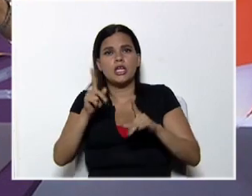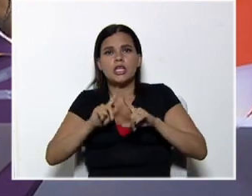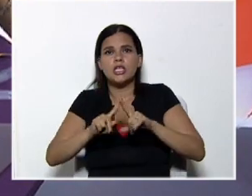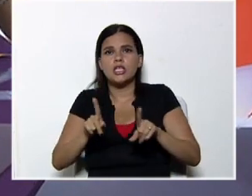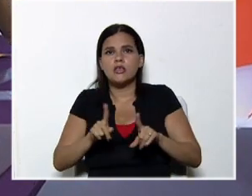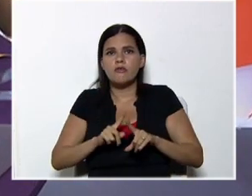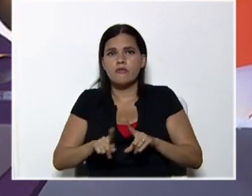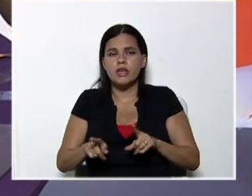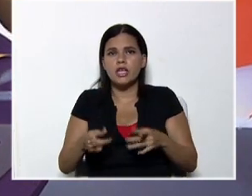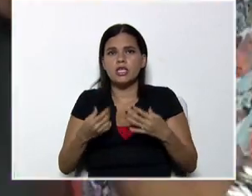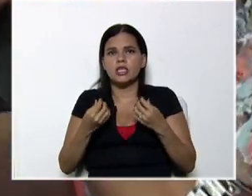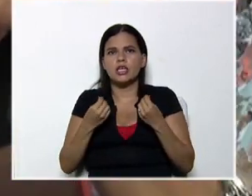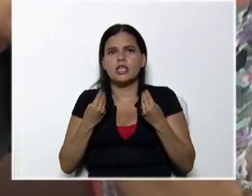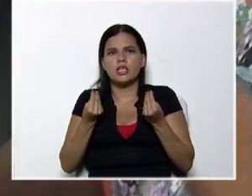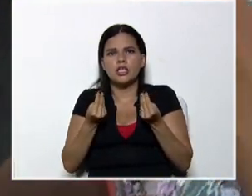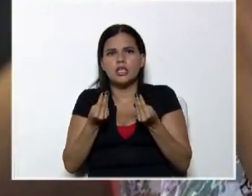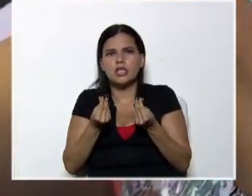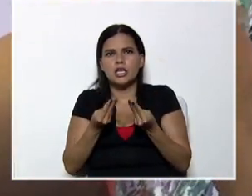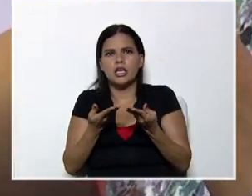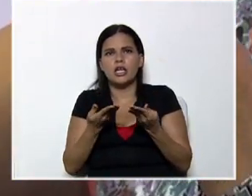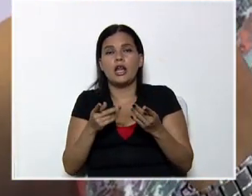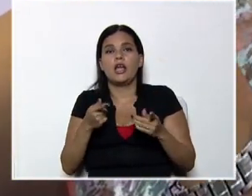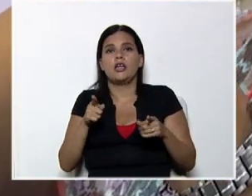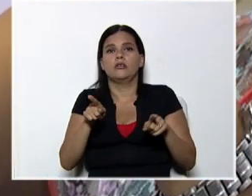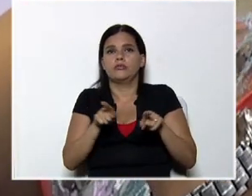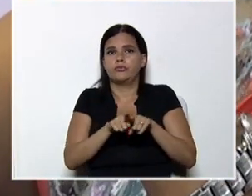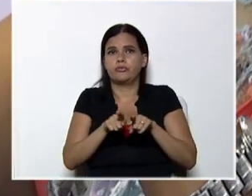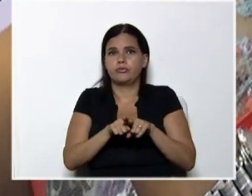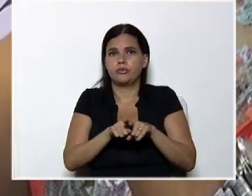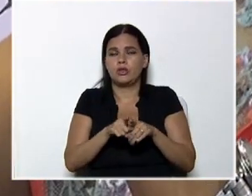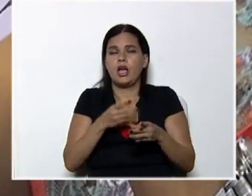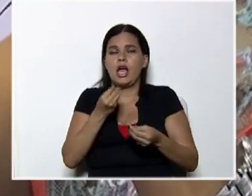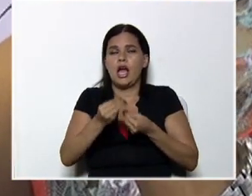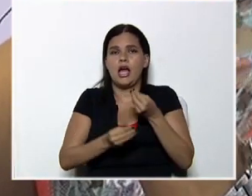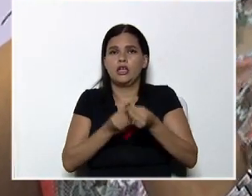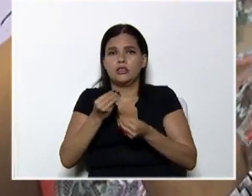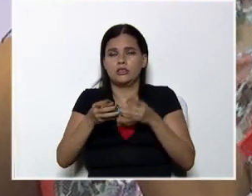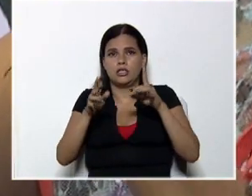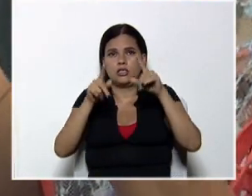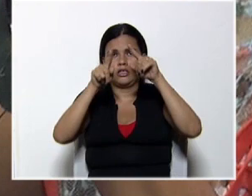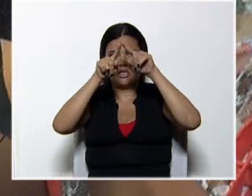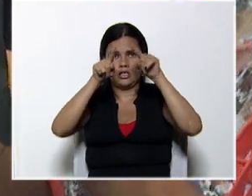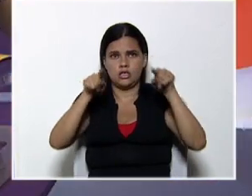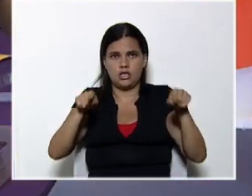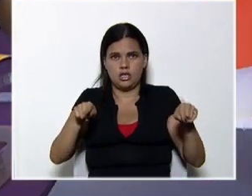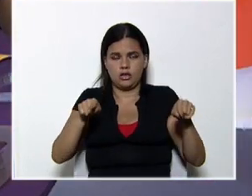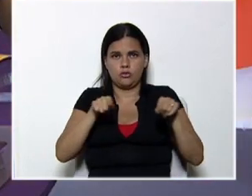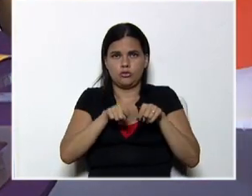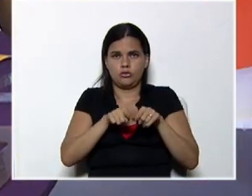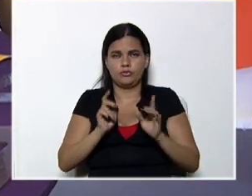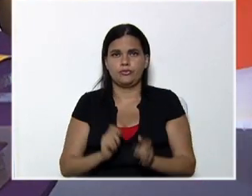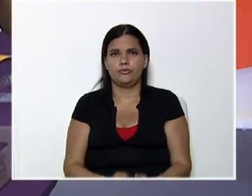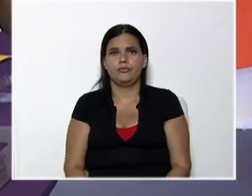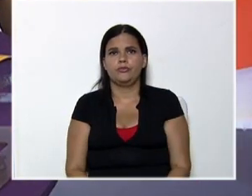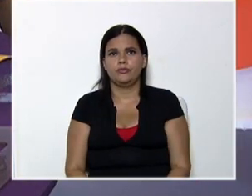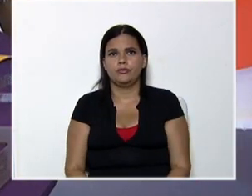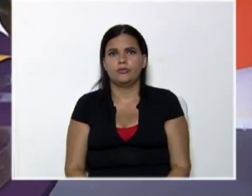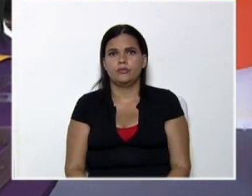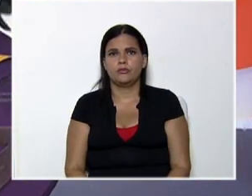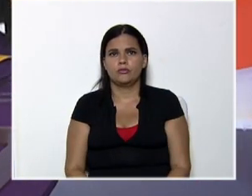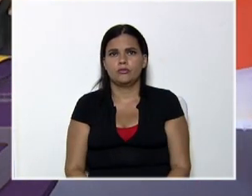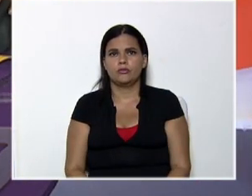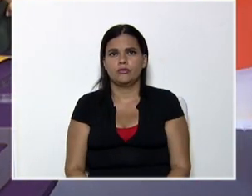tipos de tela y con ella elaborar triángulos.